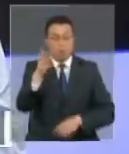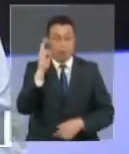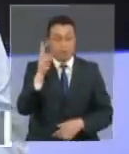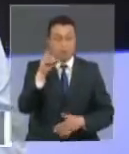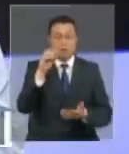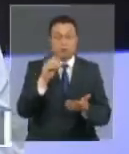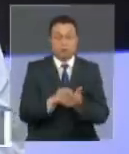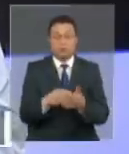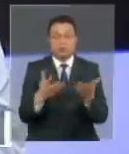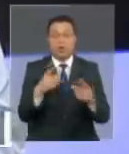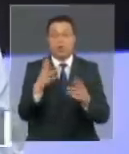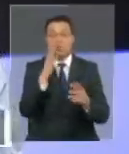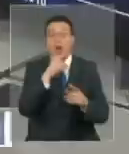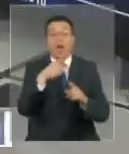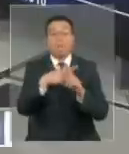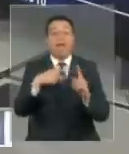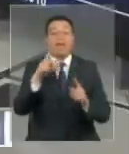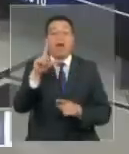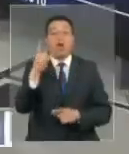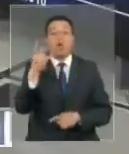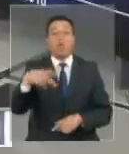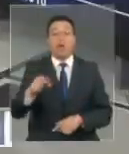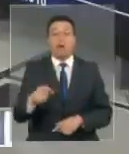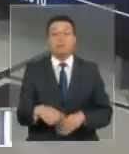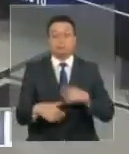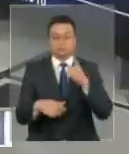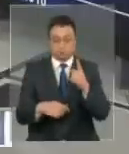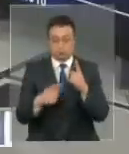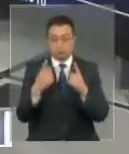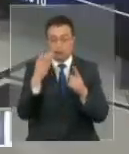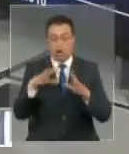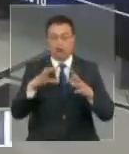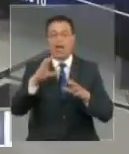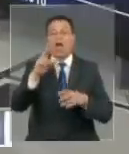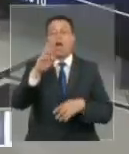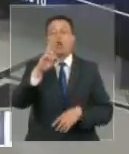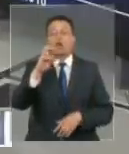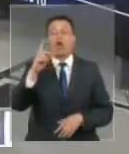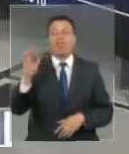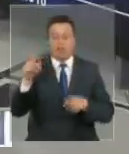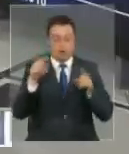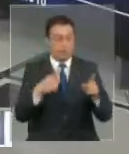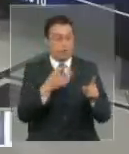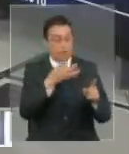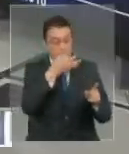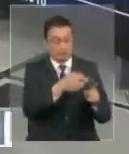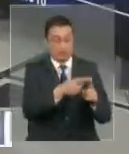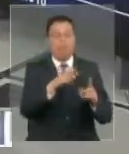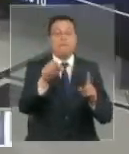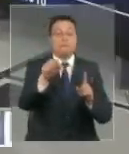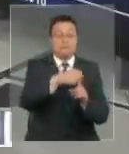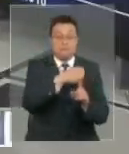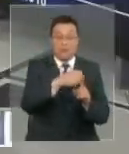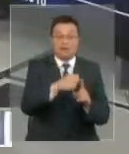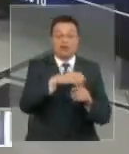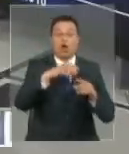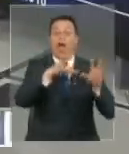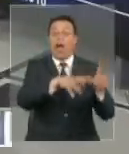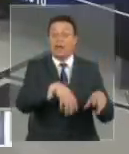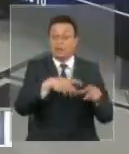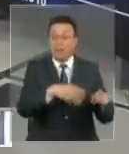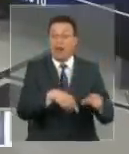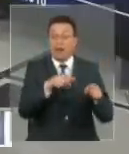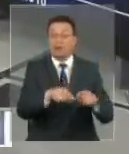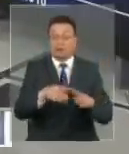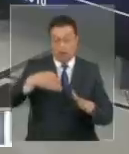Del rodeo que tú prohibiste en Recoleta, donde no hay media luna. Hay dos temas. Una cosa es el tema rodeo y lo que está planteando acá Daniel Jadue es el maltrato al imán, que sería supuestamente